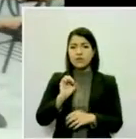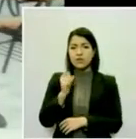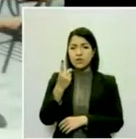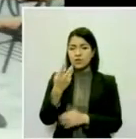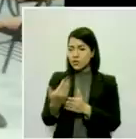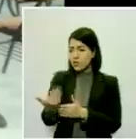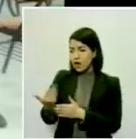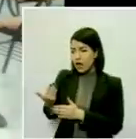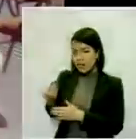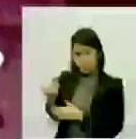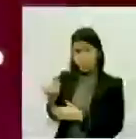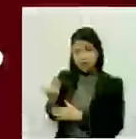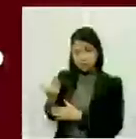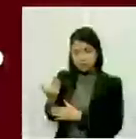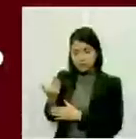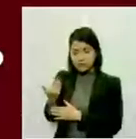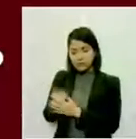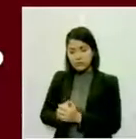2021.